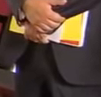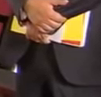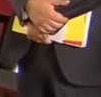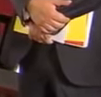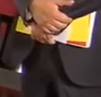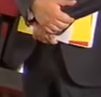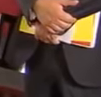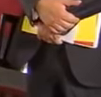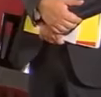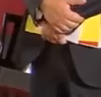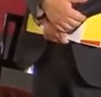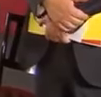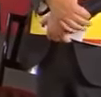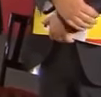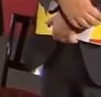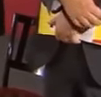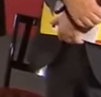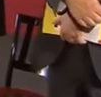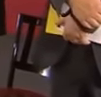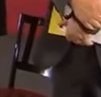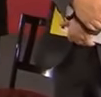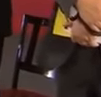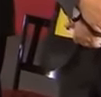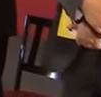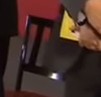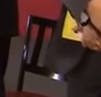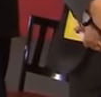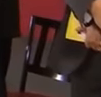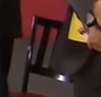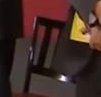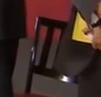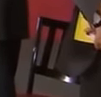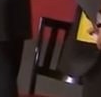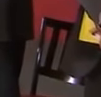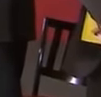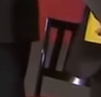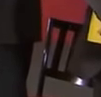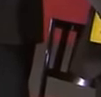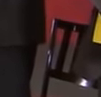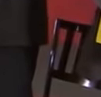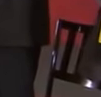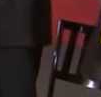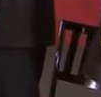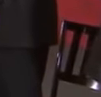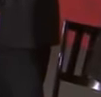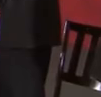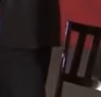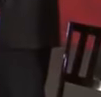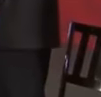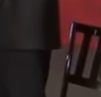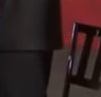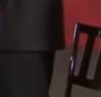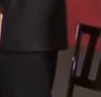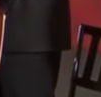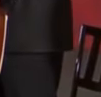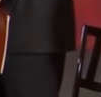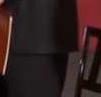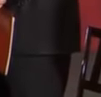la obligación del Estado de garantizar la